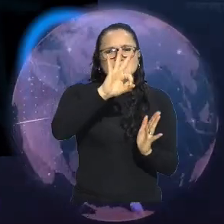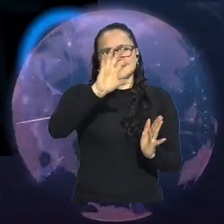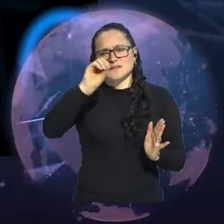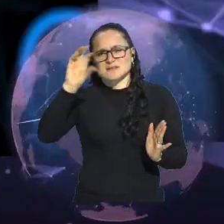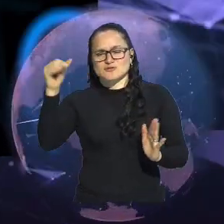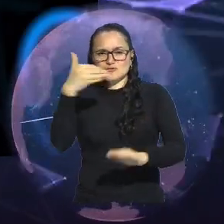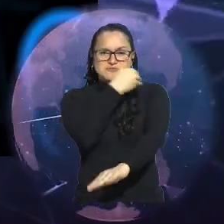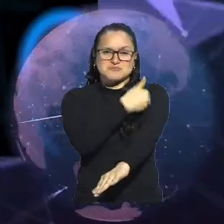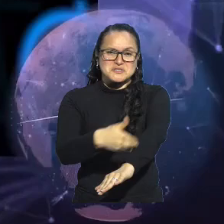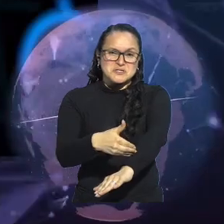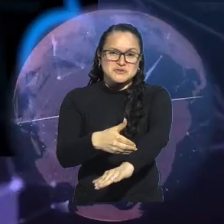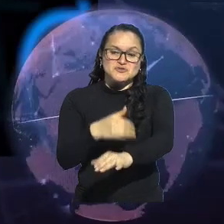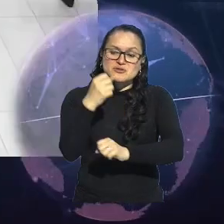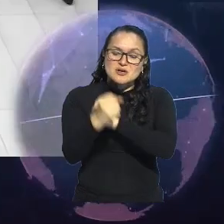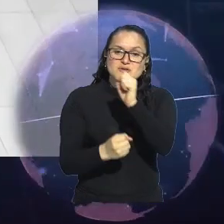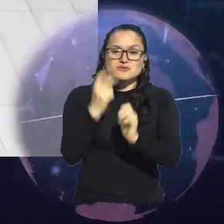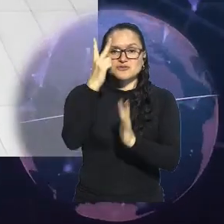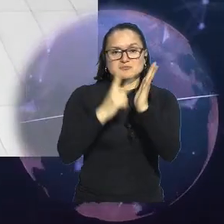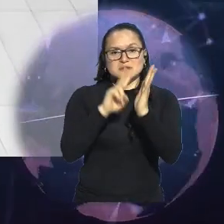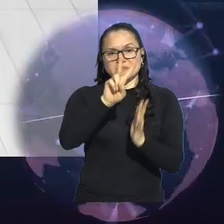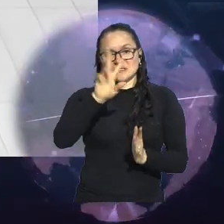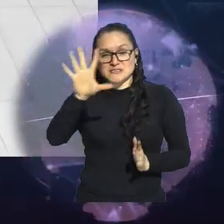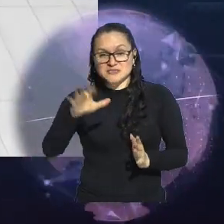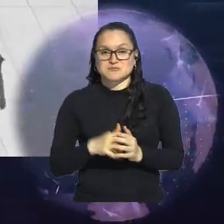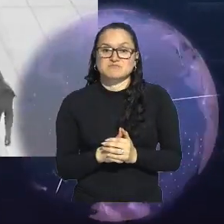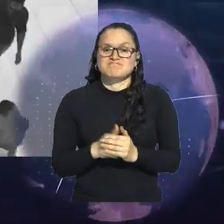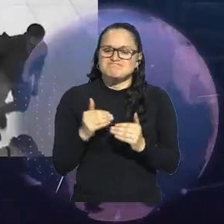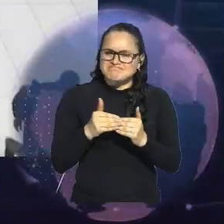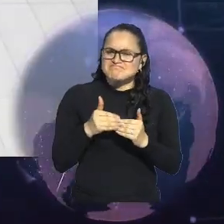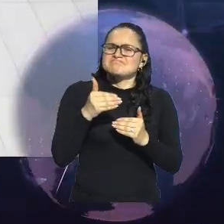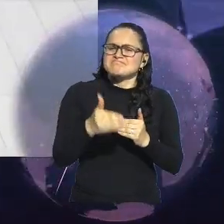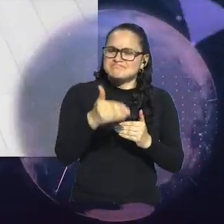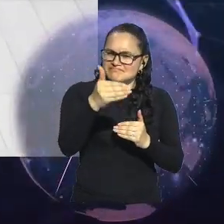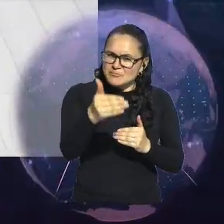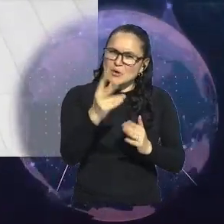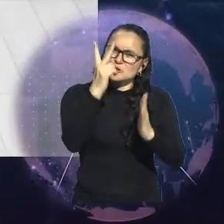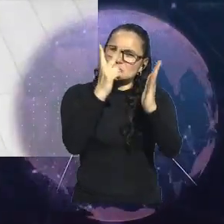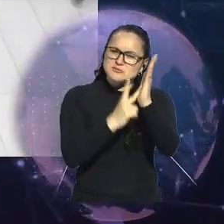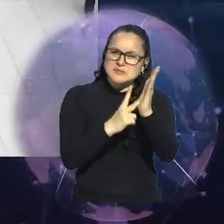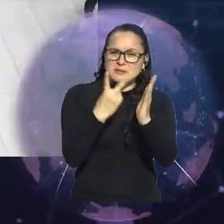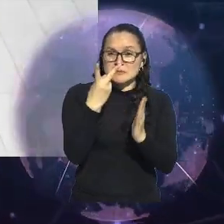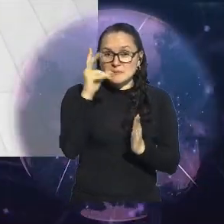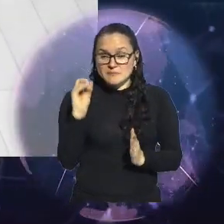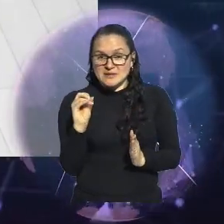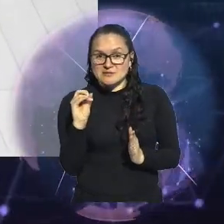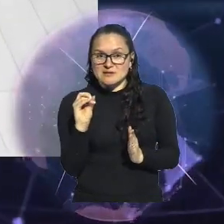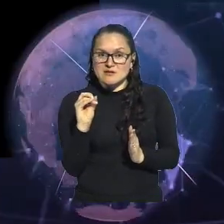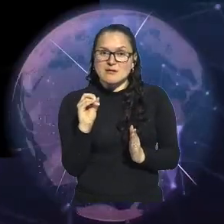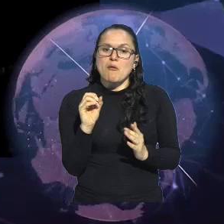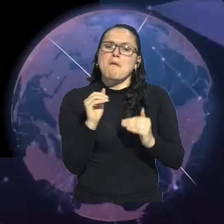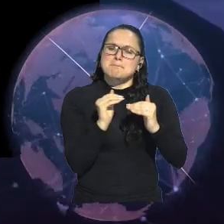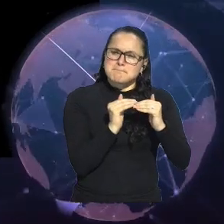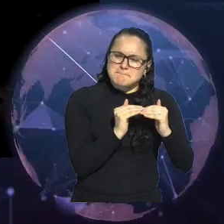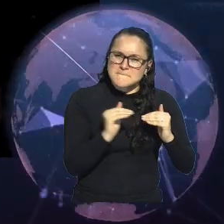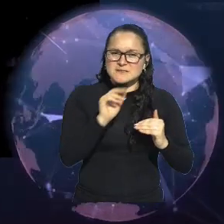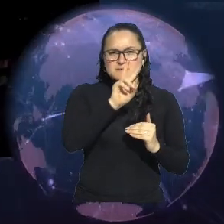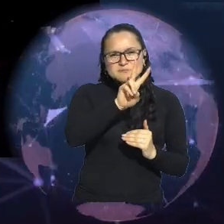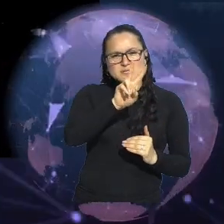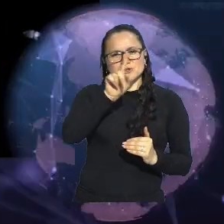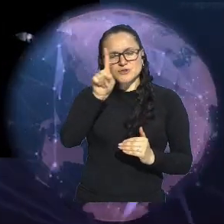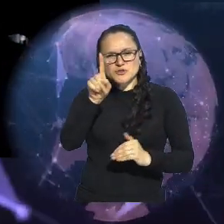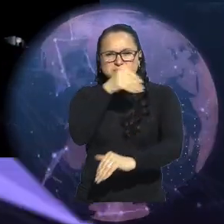año 2025 asimismo se estima que para el 2020 existen más de 21 millones de dispositivos